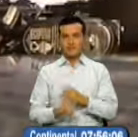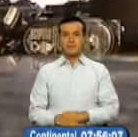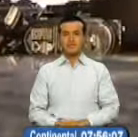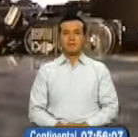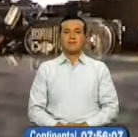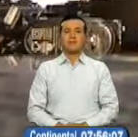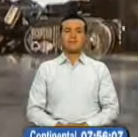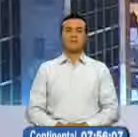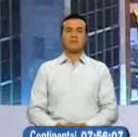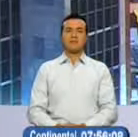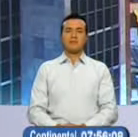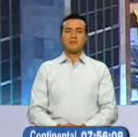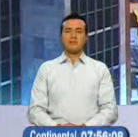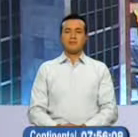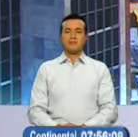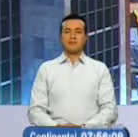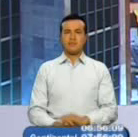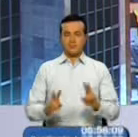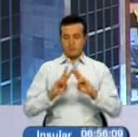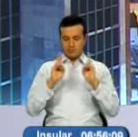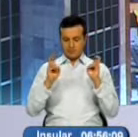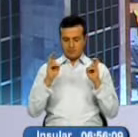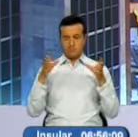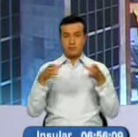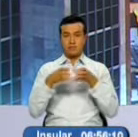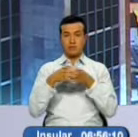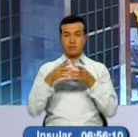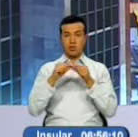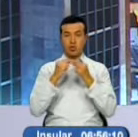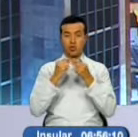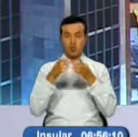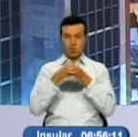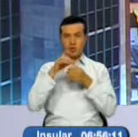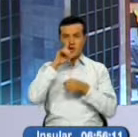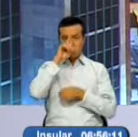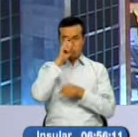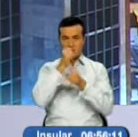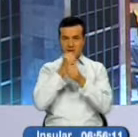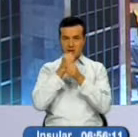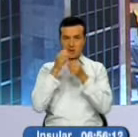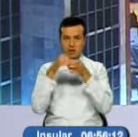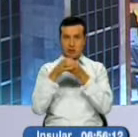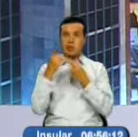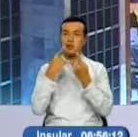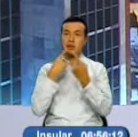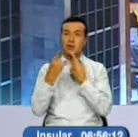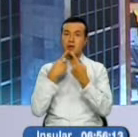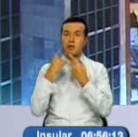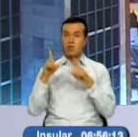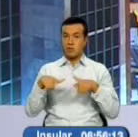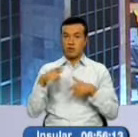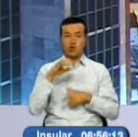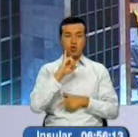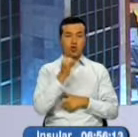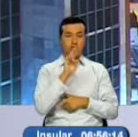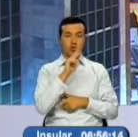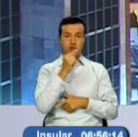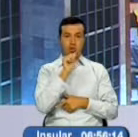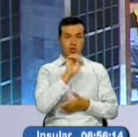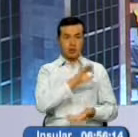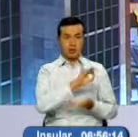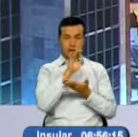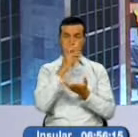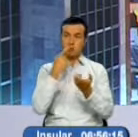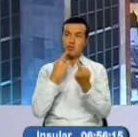Ecuador TV. En otro tema, la CONAIE analiza un diálogo con el presidente electo Lenín Moreno. Así lo afirmó Jorge Herrera, representante de